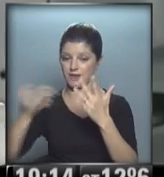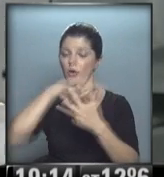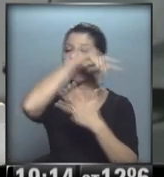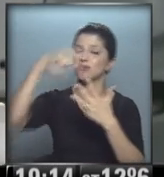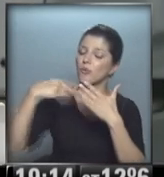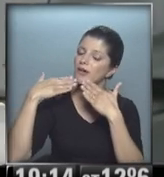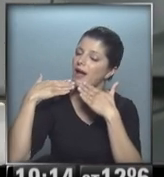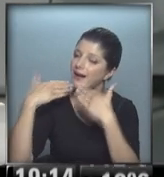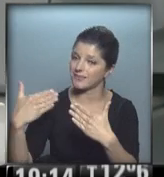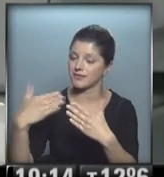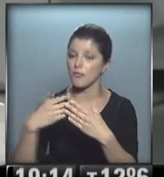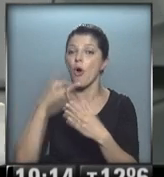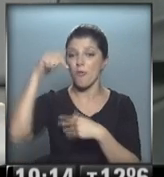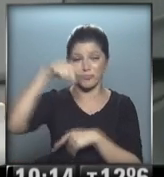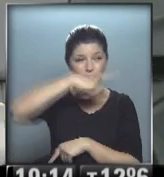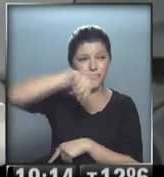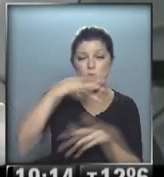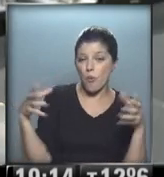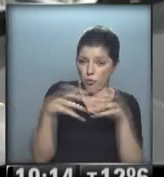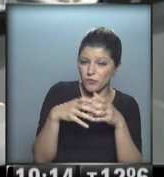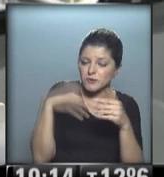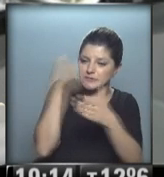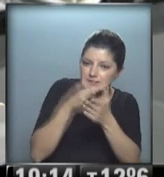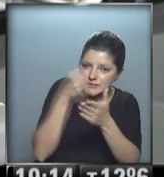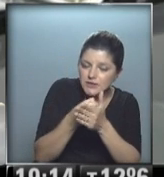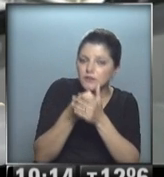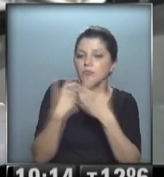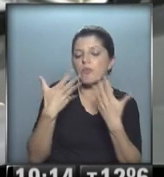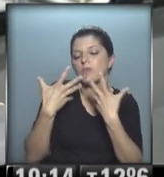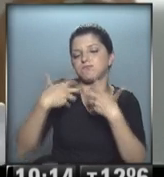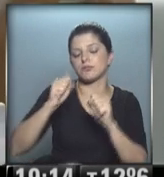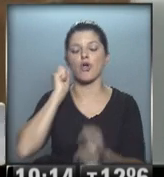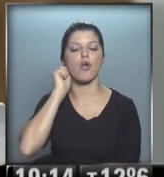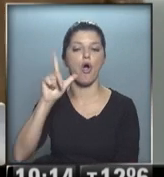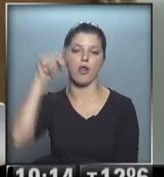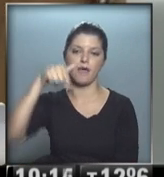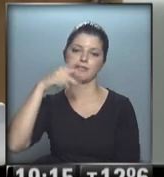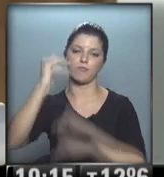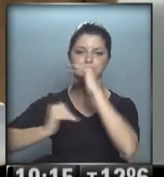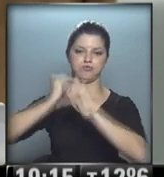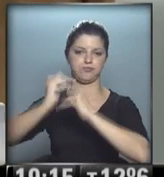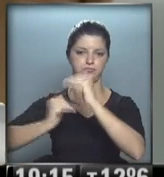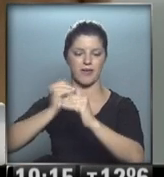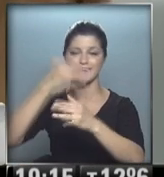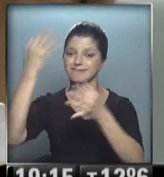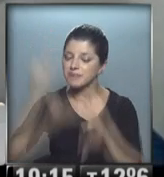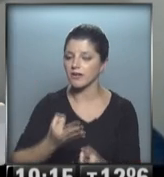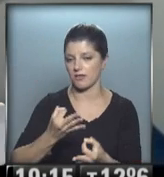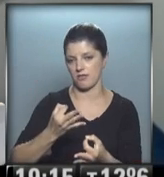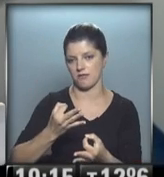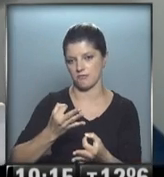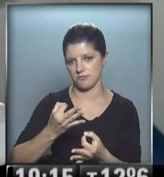ya que por este esfuerzo conjunto hemos logrado este avance que es realmente...